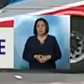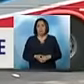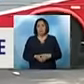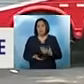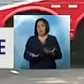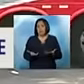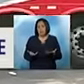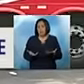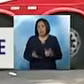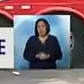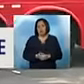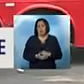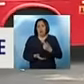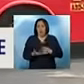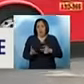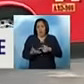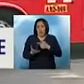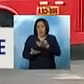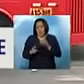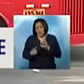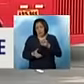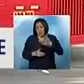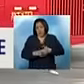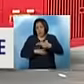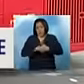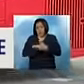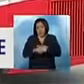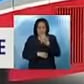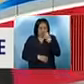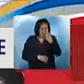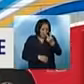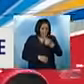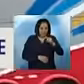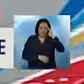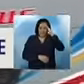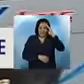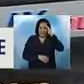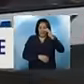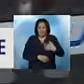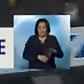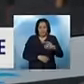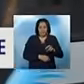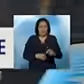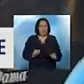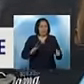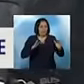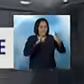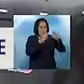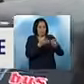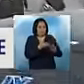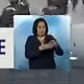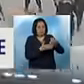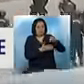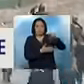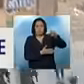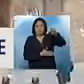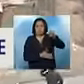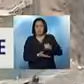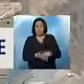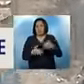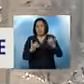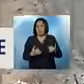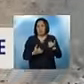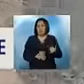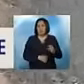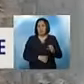supuesto, que se detengan así, de esta manera, ¿no? Ahí vemos a la policía que está subiendo ya hacia la parte alta del cerro. Ellos lo están haciendo en estos